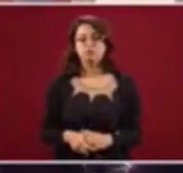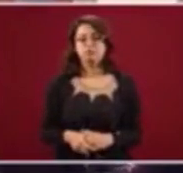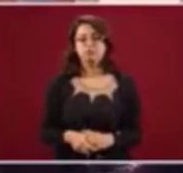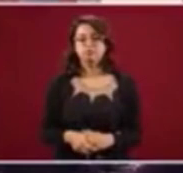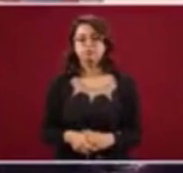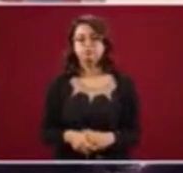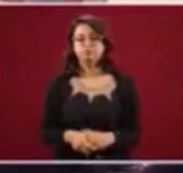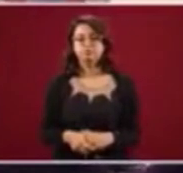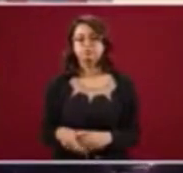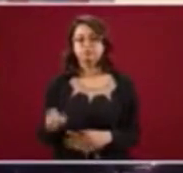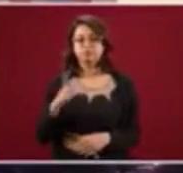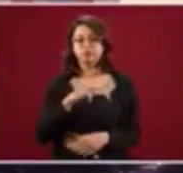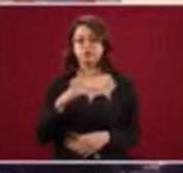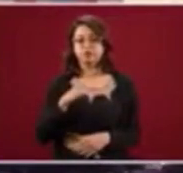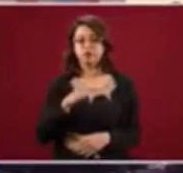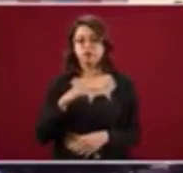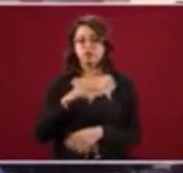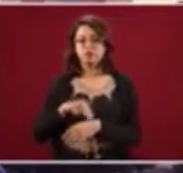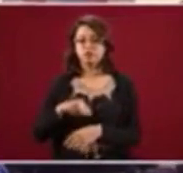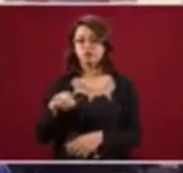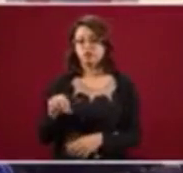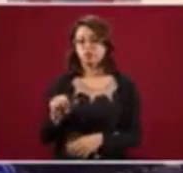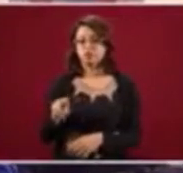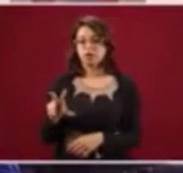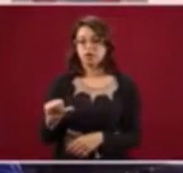Está el doctor Nava,